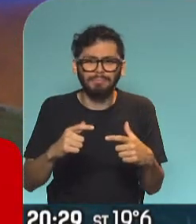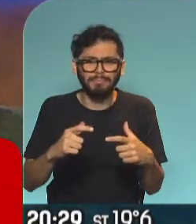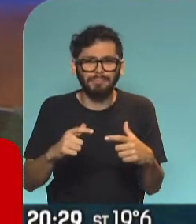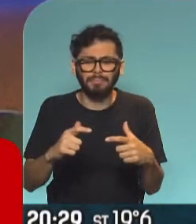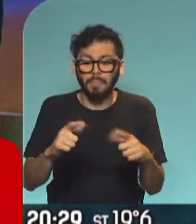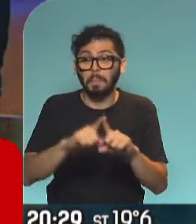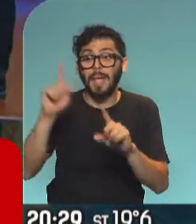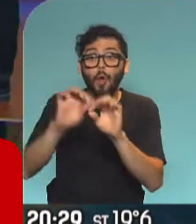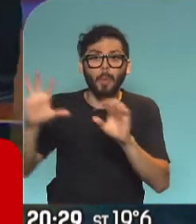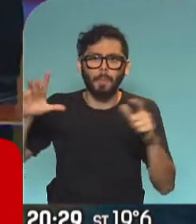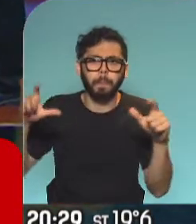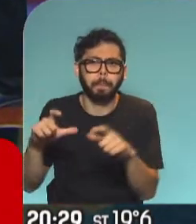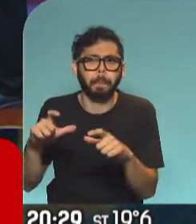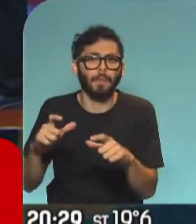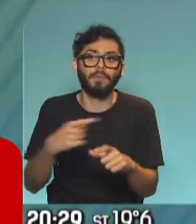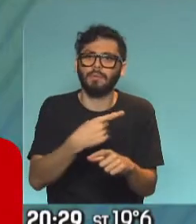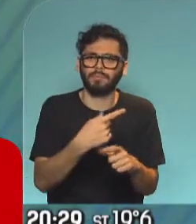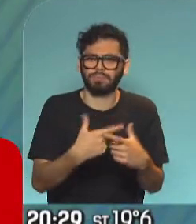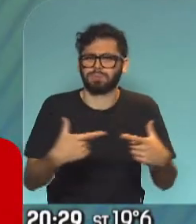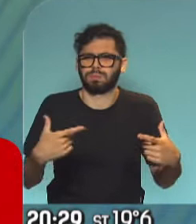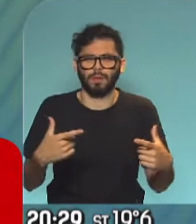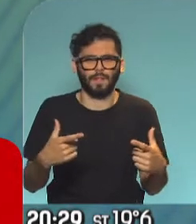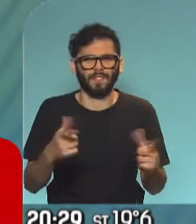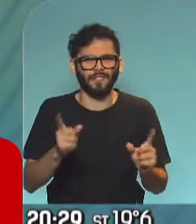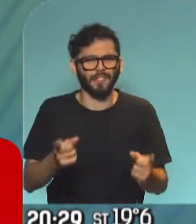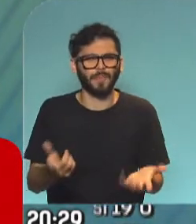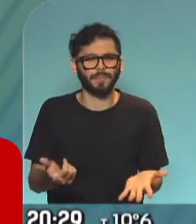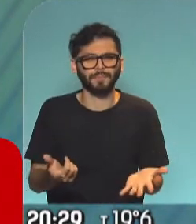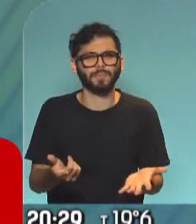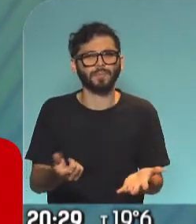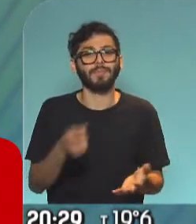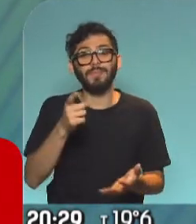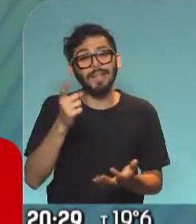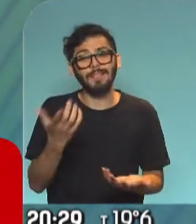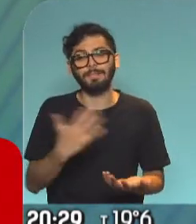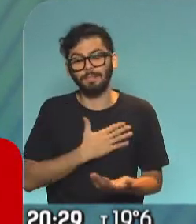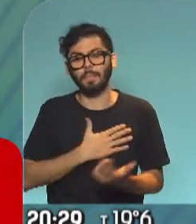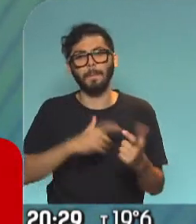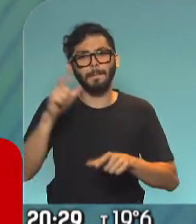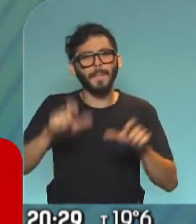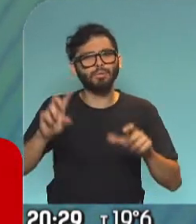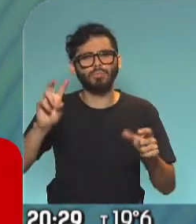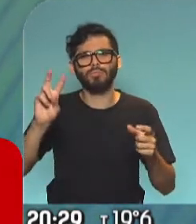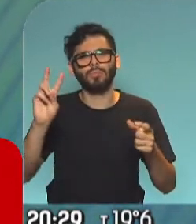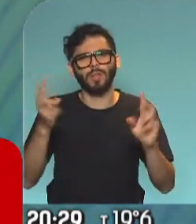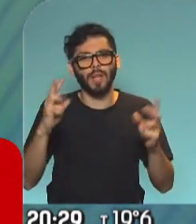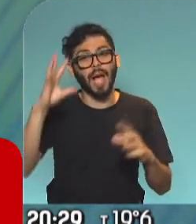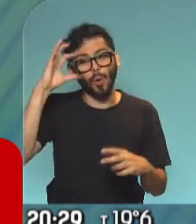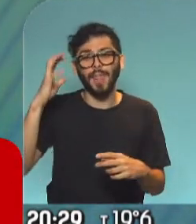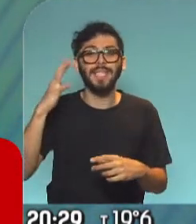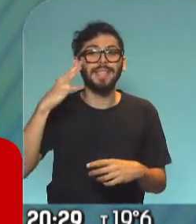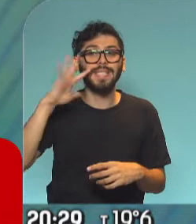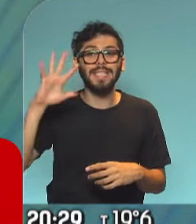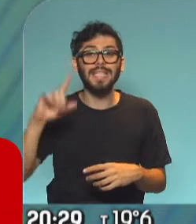como tuvieron otros países. Esto, lamentablemente, el número de fallecidos, recuerde aquel 5.000 y